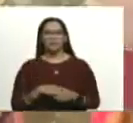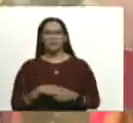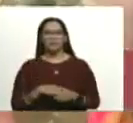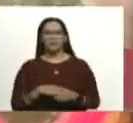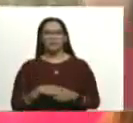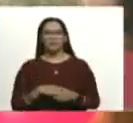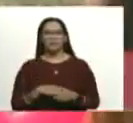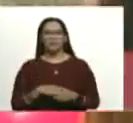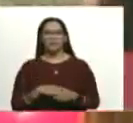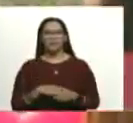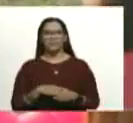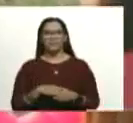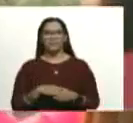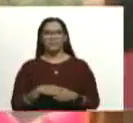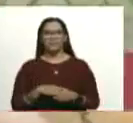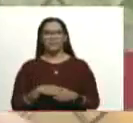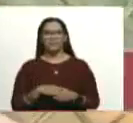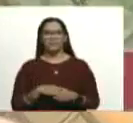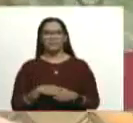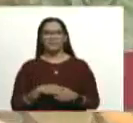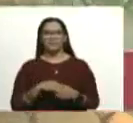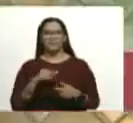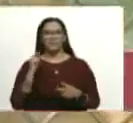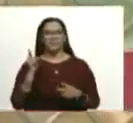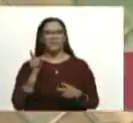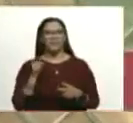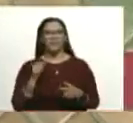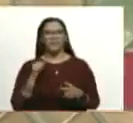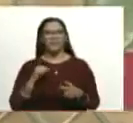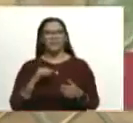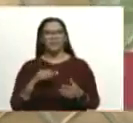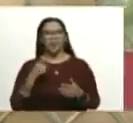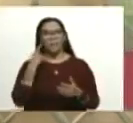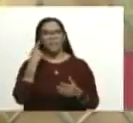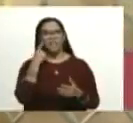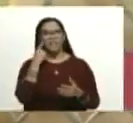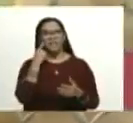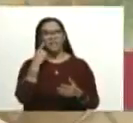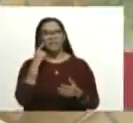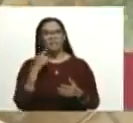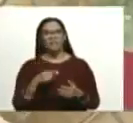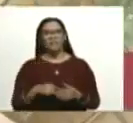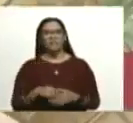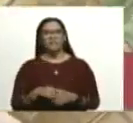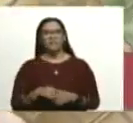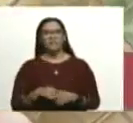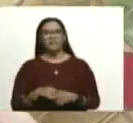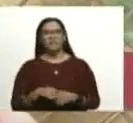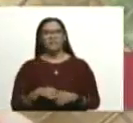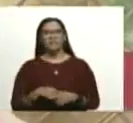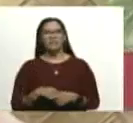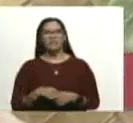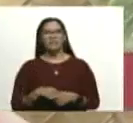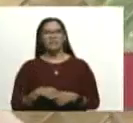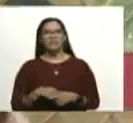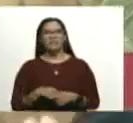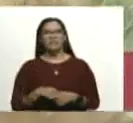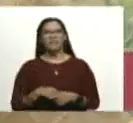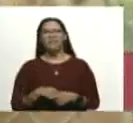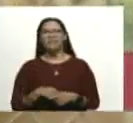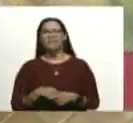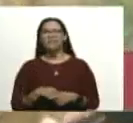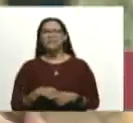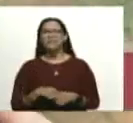atención, a mí me ignoró. Qué bella. Ahí está Kuma, pero lo que pasa es que está pendiente del tigre blanco. Okay. Desde que